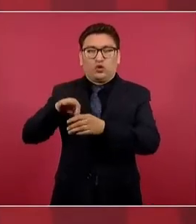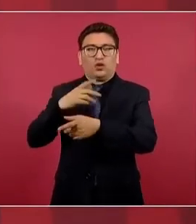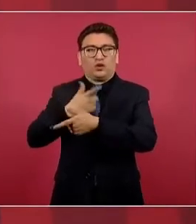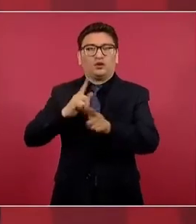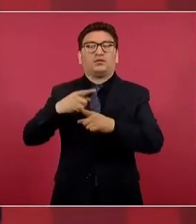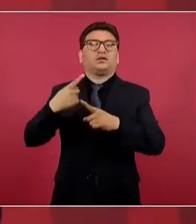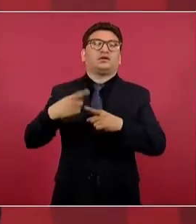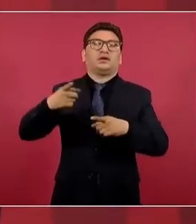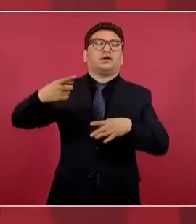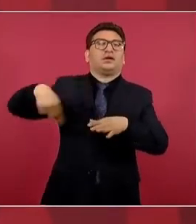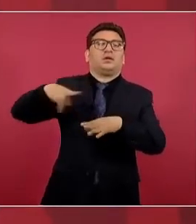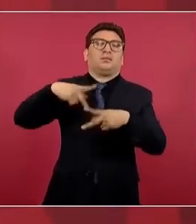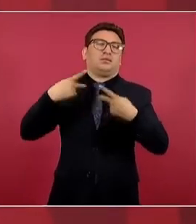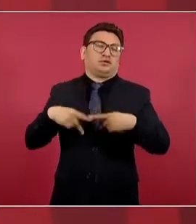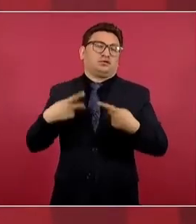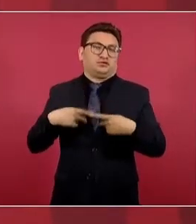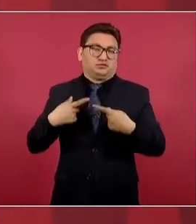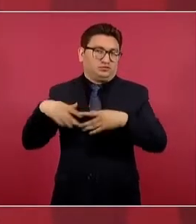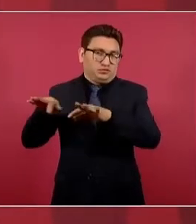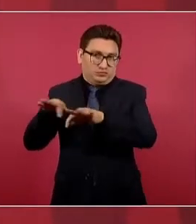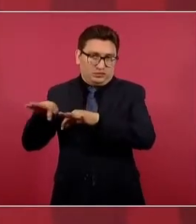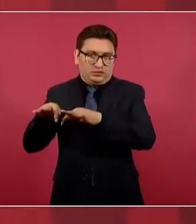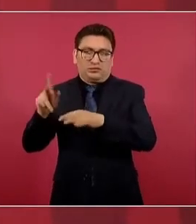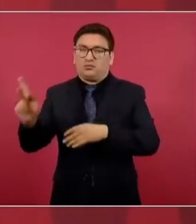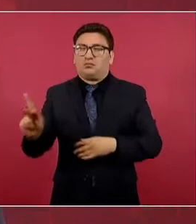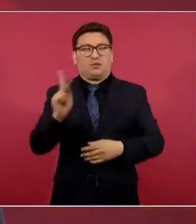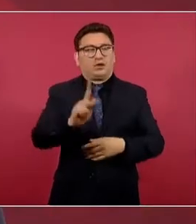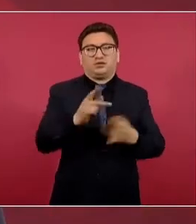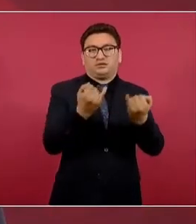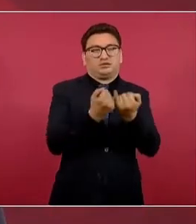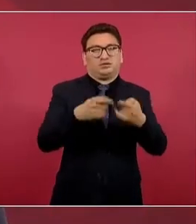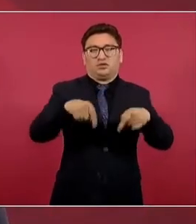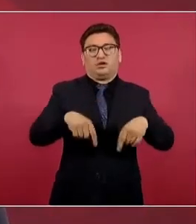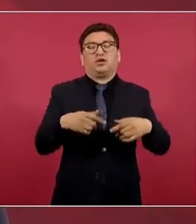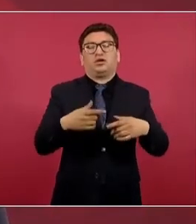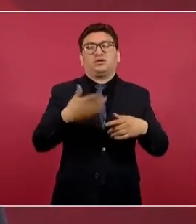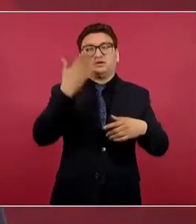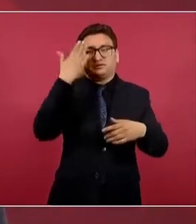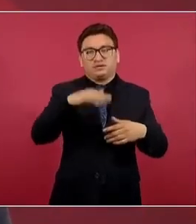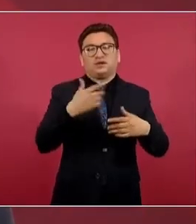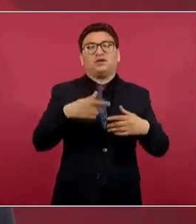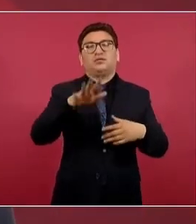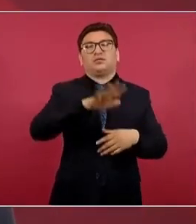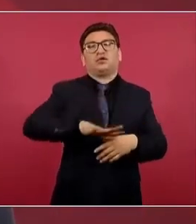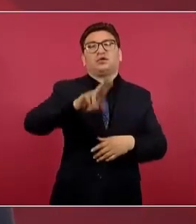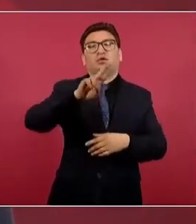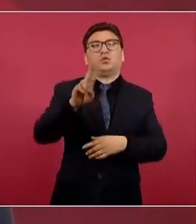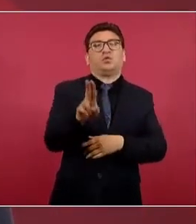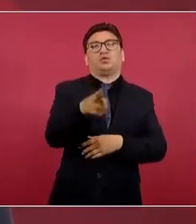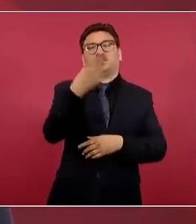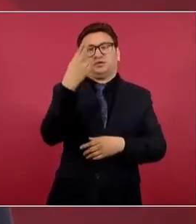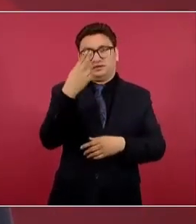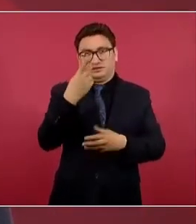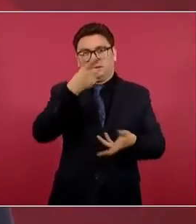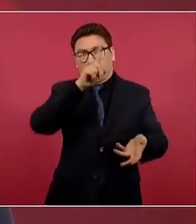los trabajadores y lo mismo, la democratización en las